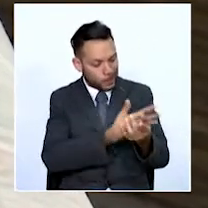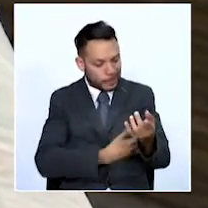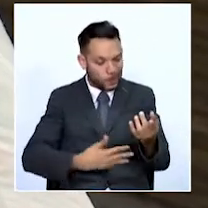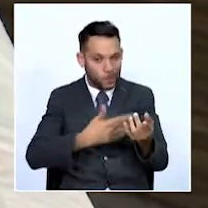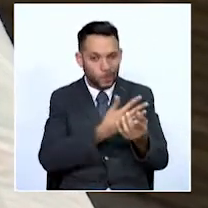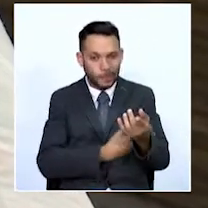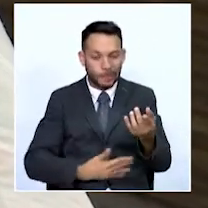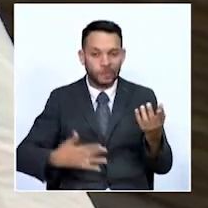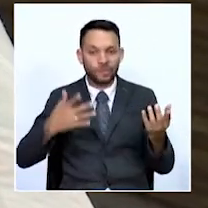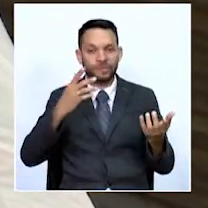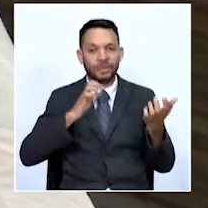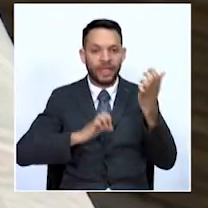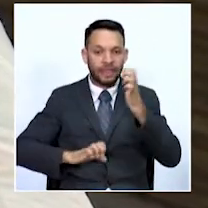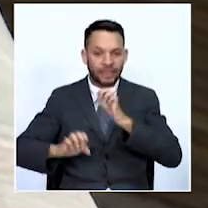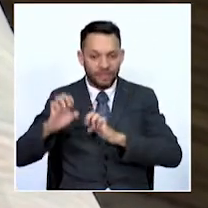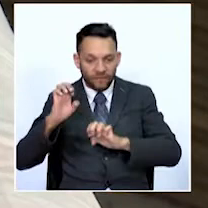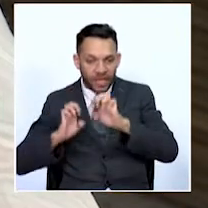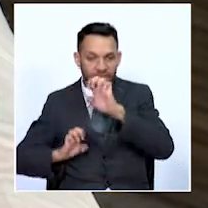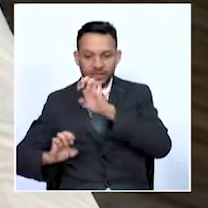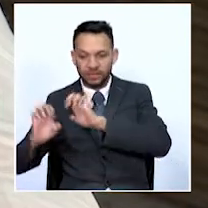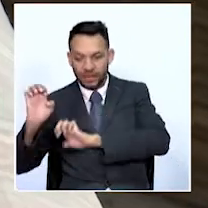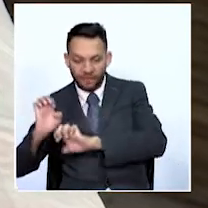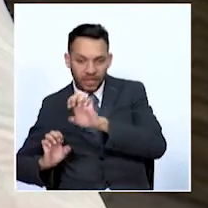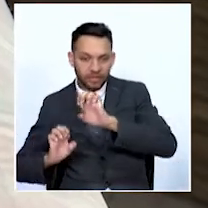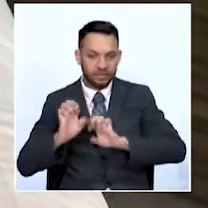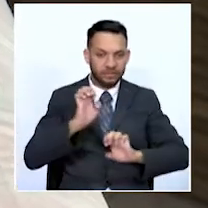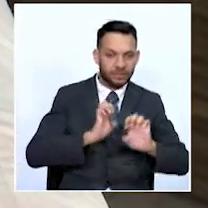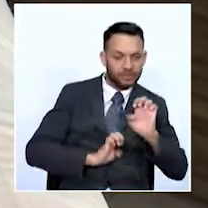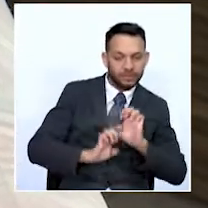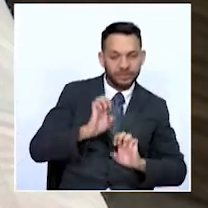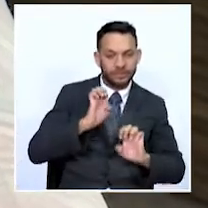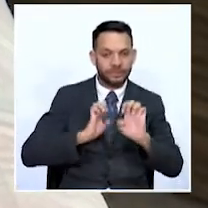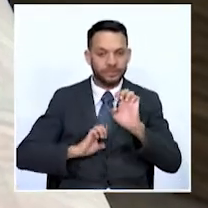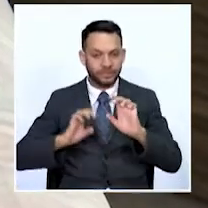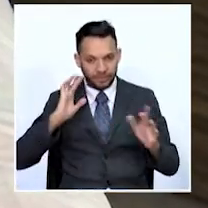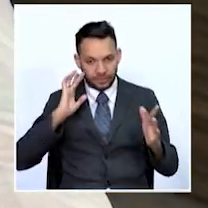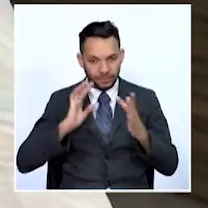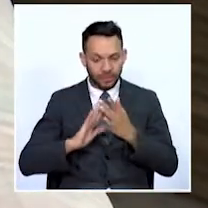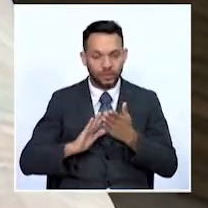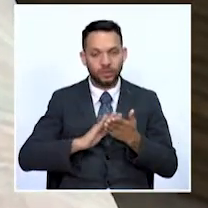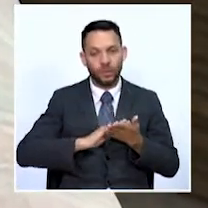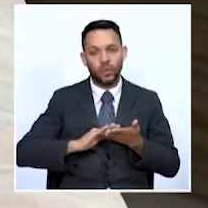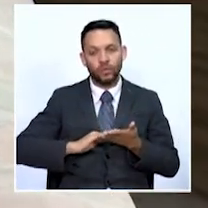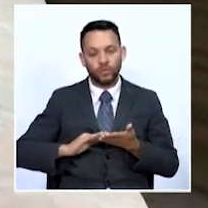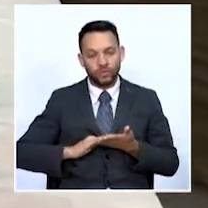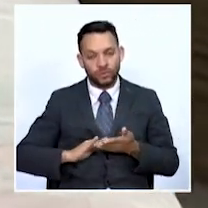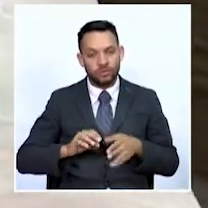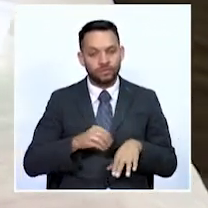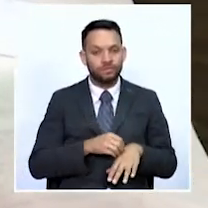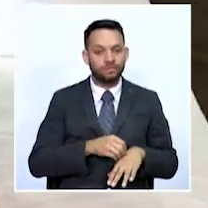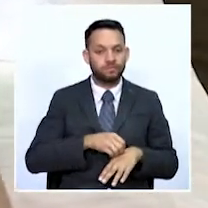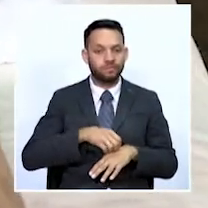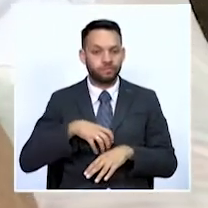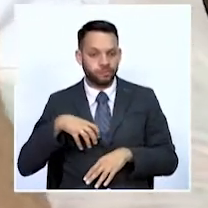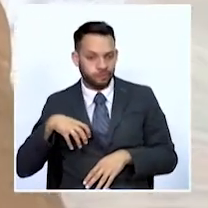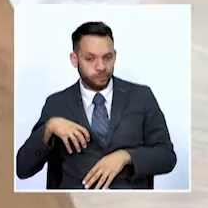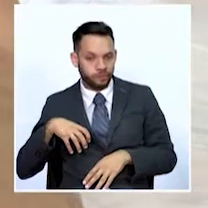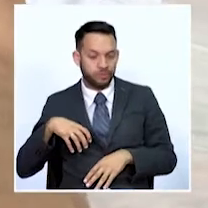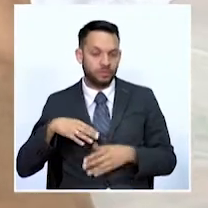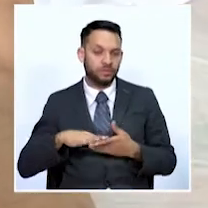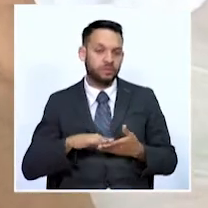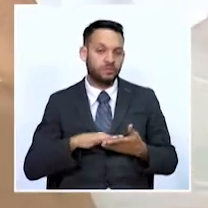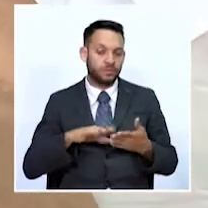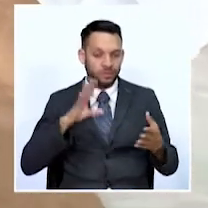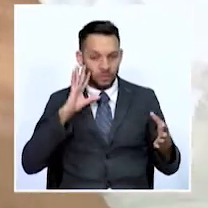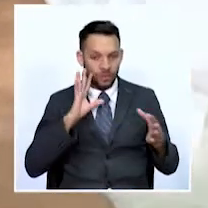más sistema inmunológico, más componentes de la sangre a mejorar ese proceso inflamatorio. Lo mismo en el